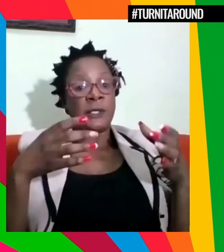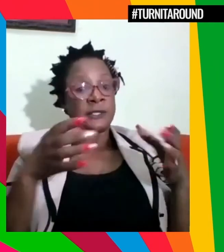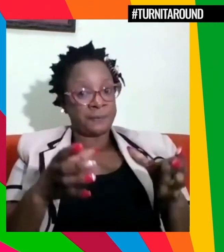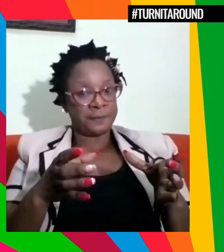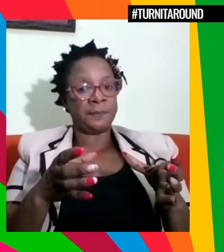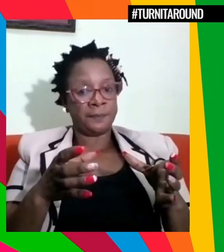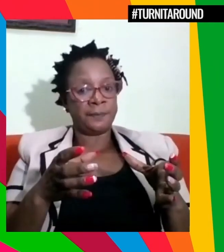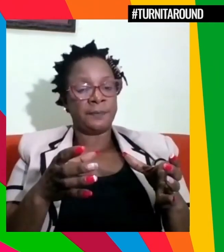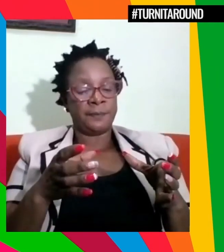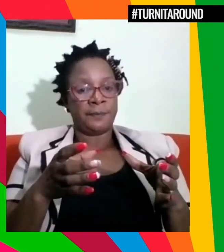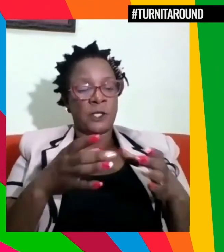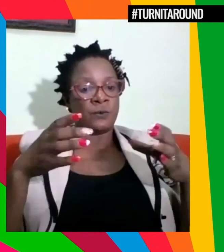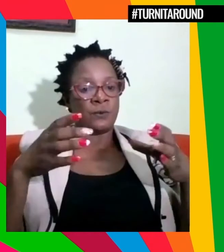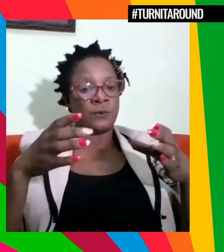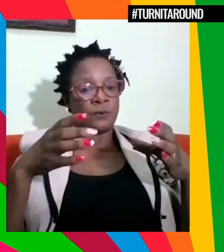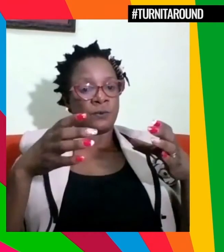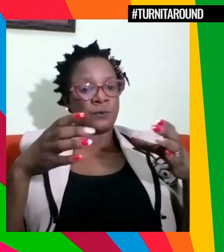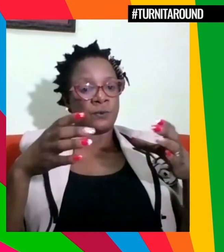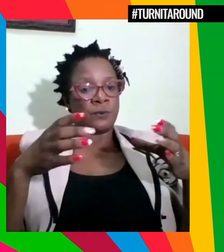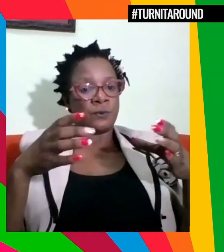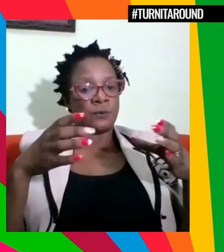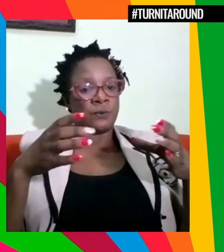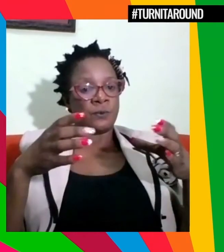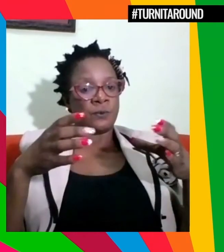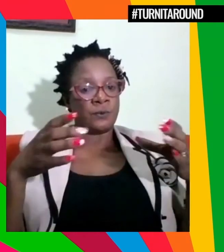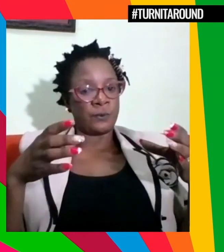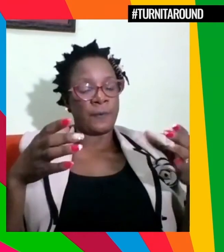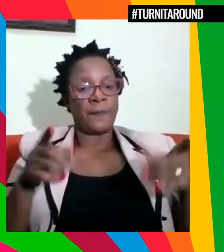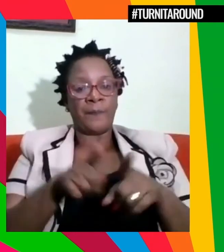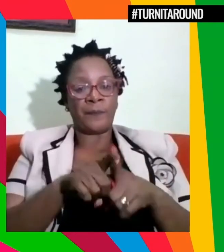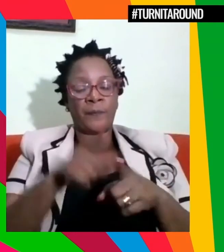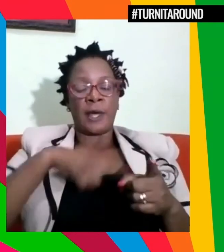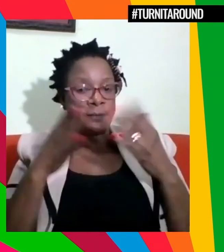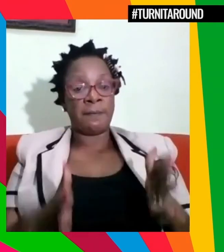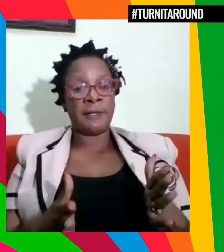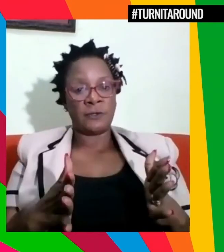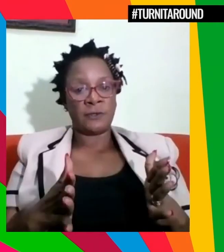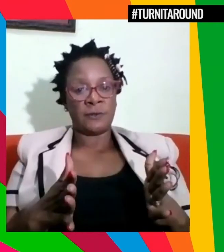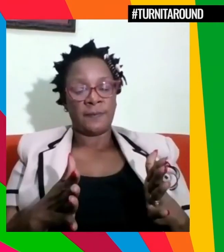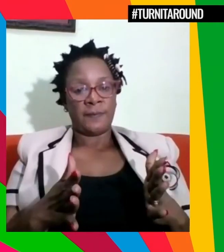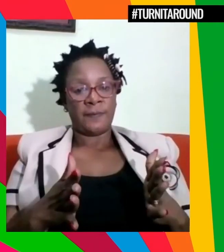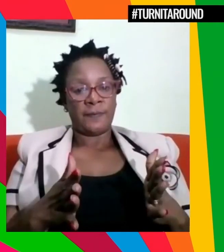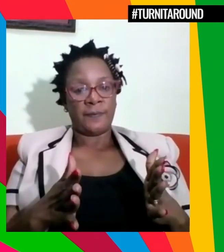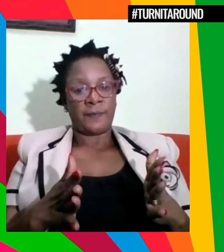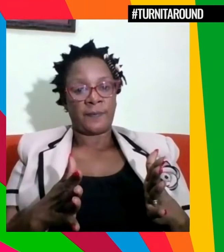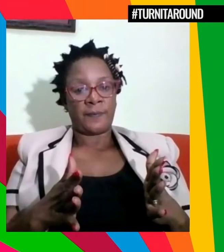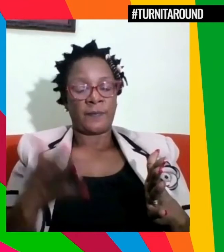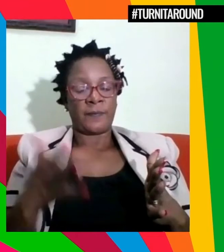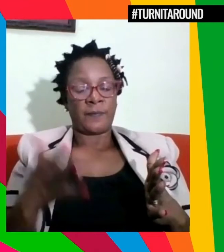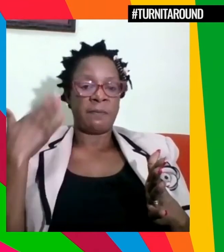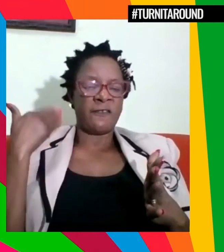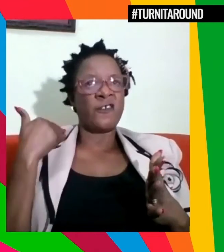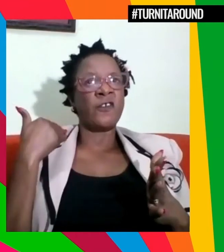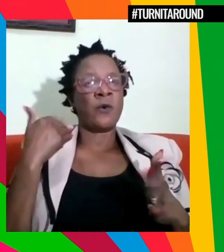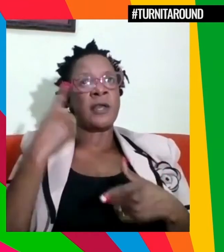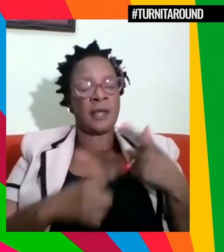está creciendo, ya tenemos a 38 personas con amputaciones desde los 3 años de edad a los 31, y